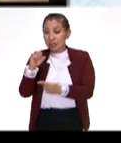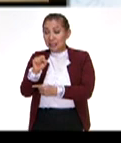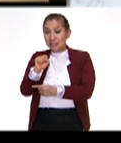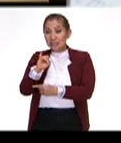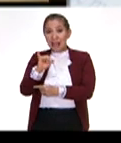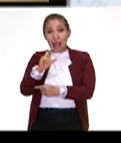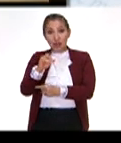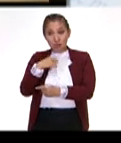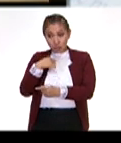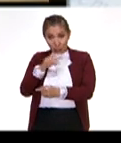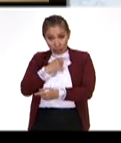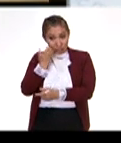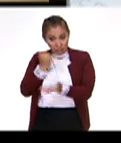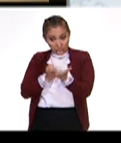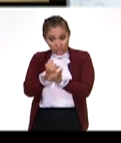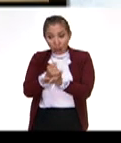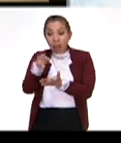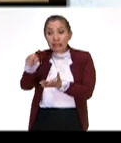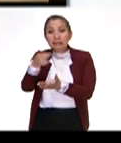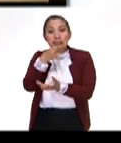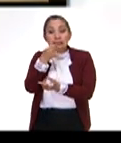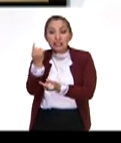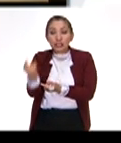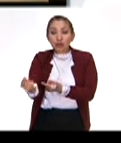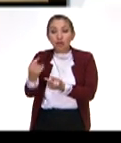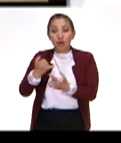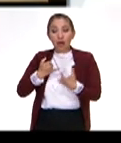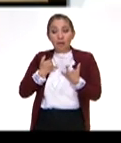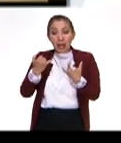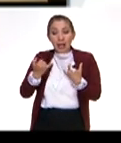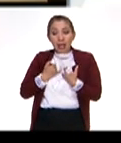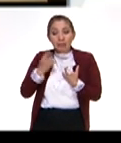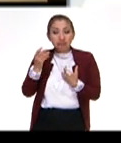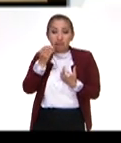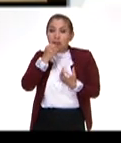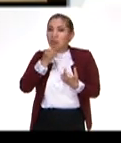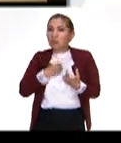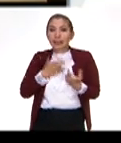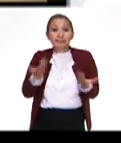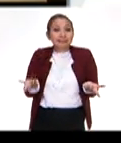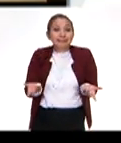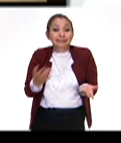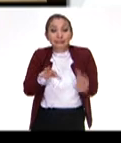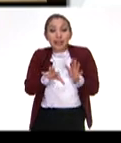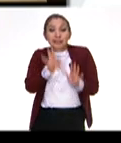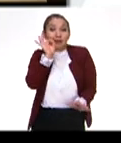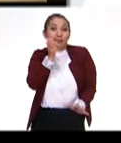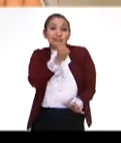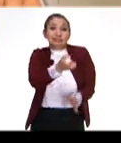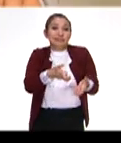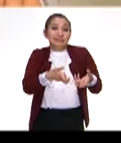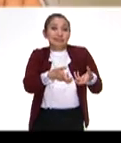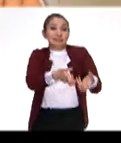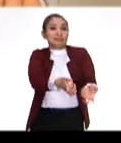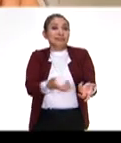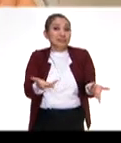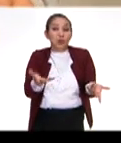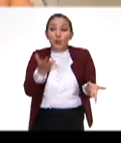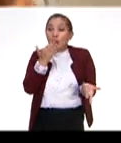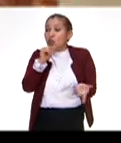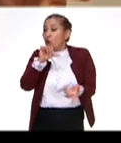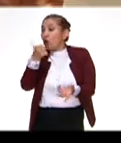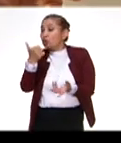por elección, son niños, jovencitos, que no tuvieron más oportunidad, que no